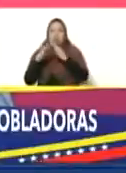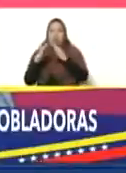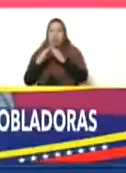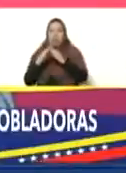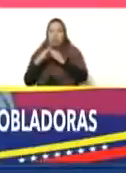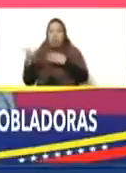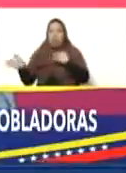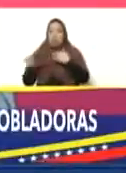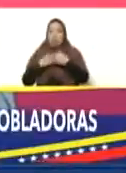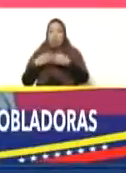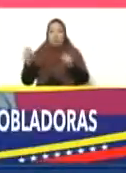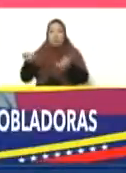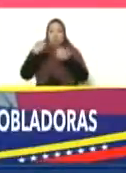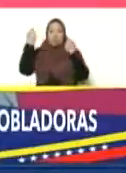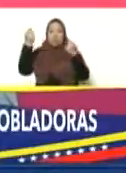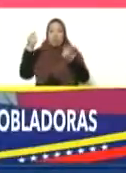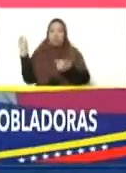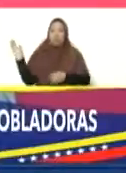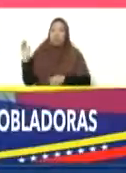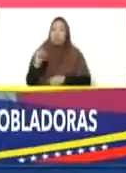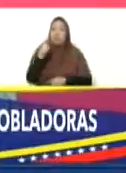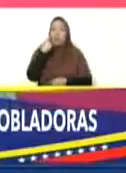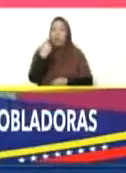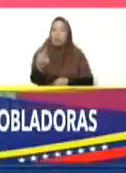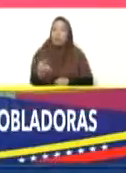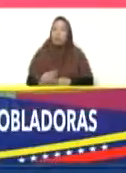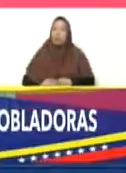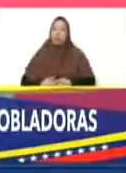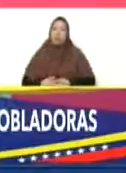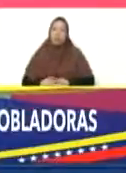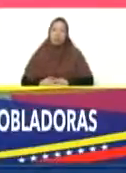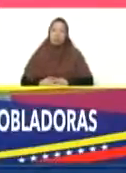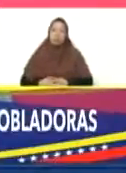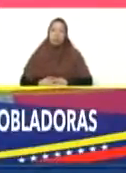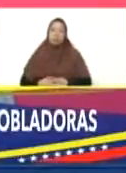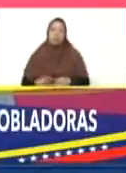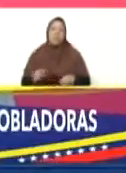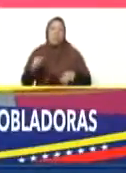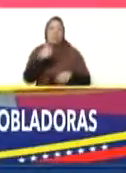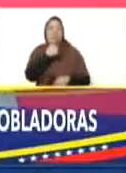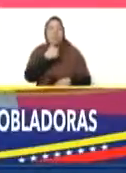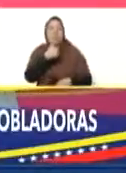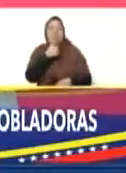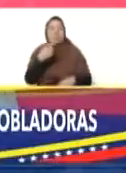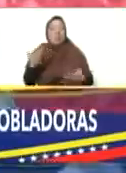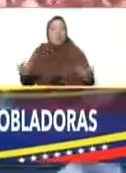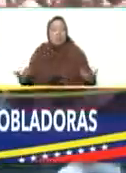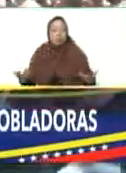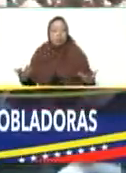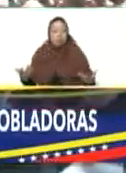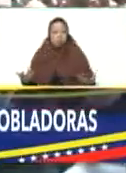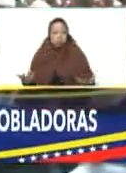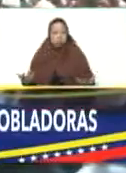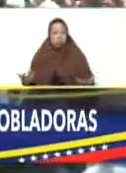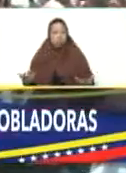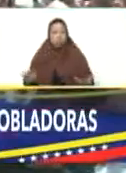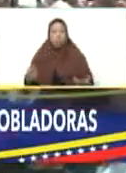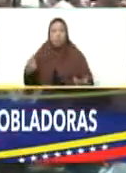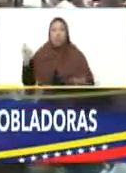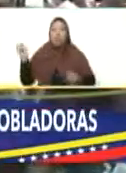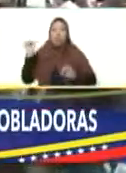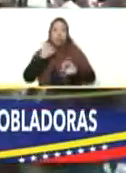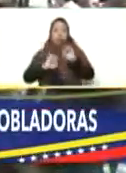trancado por la manifestación yo voy para allá yo voy para allá para ver quiénes son y así fue